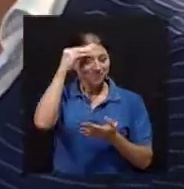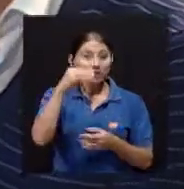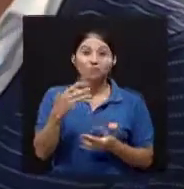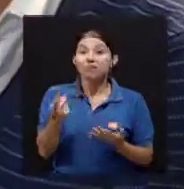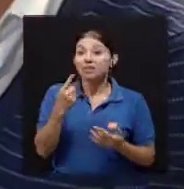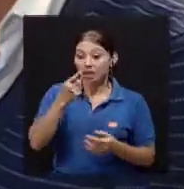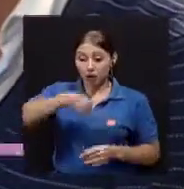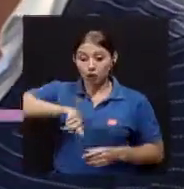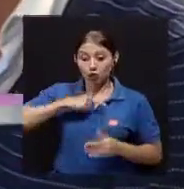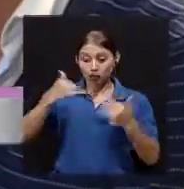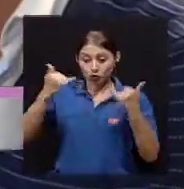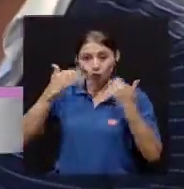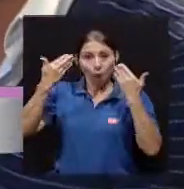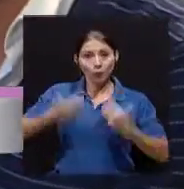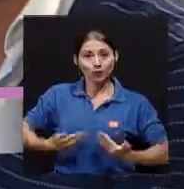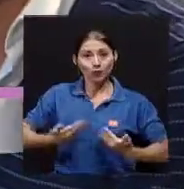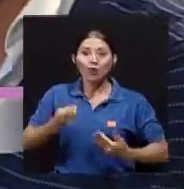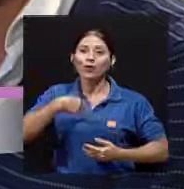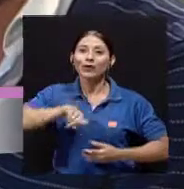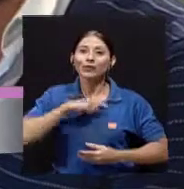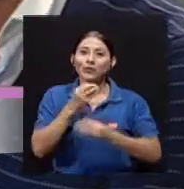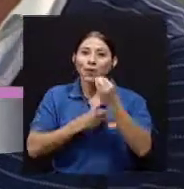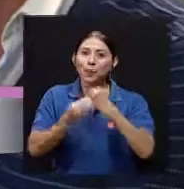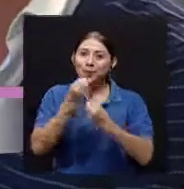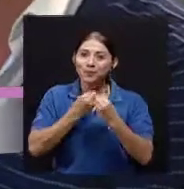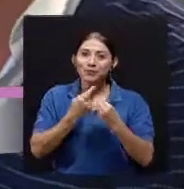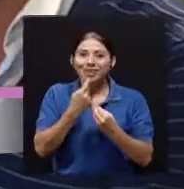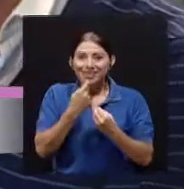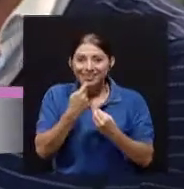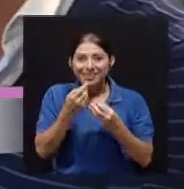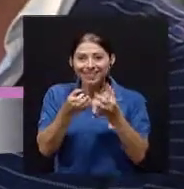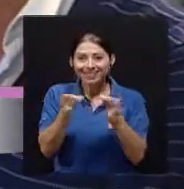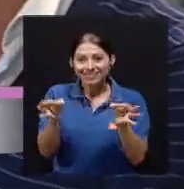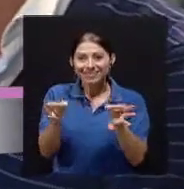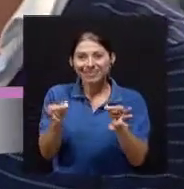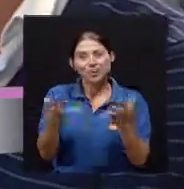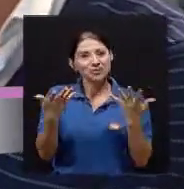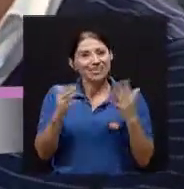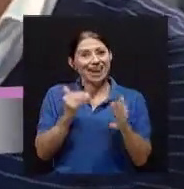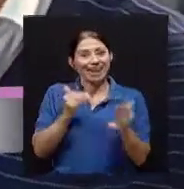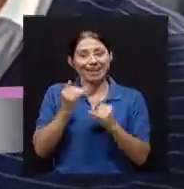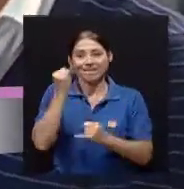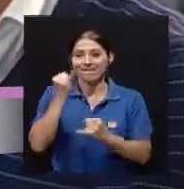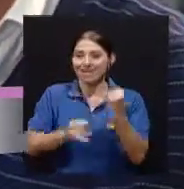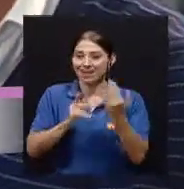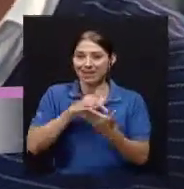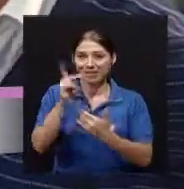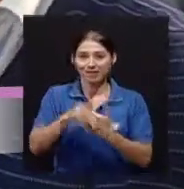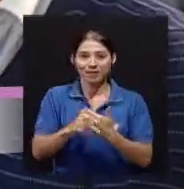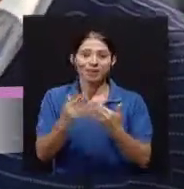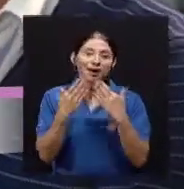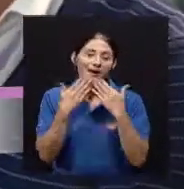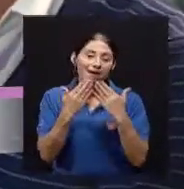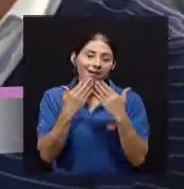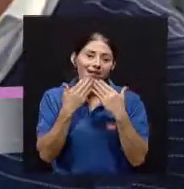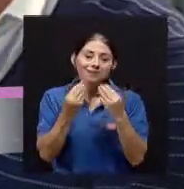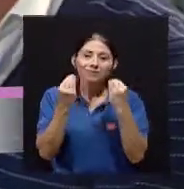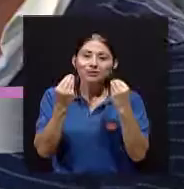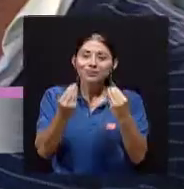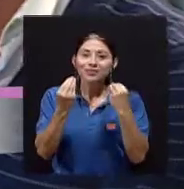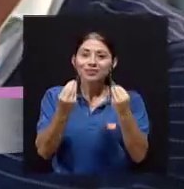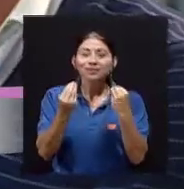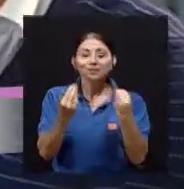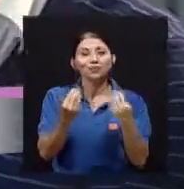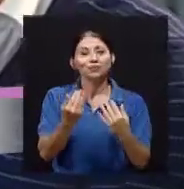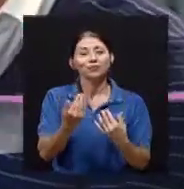somos lo que comemos, ¿no? Se dice muchas veces, la verdad es que llegamos ya casi que al final del programa, agradecemos